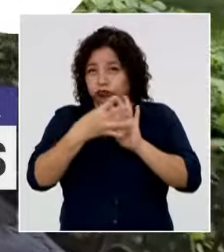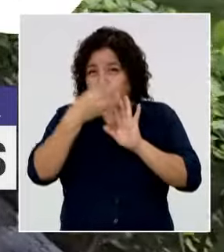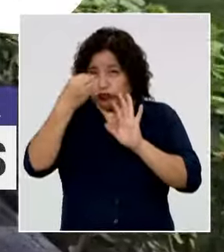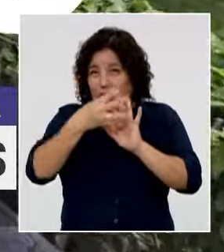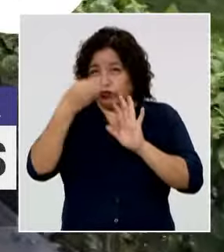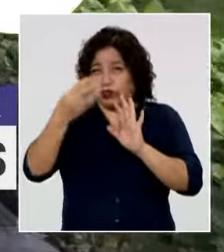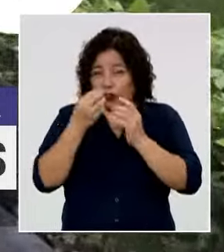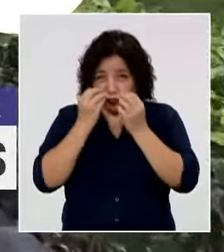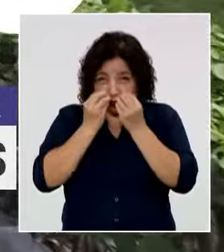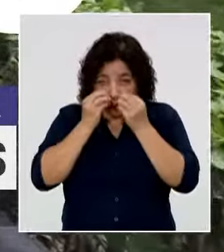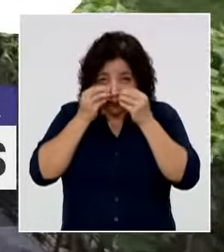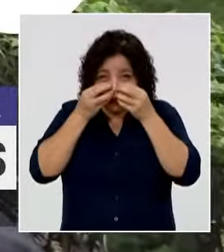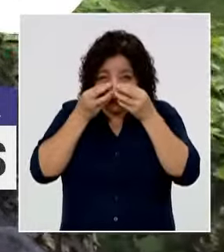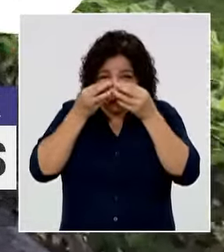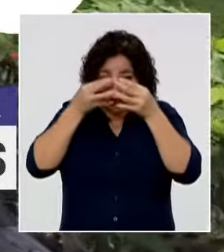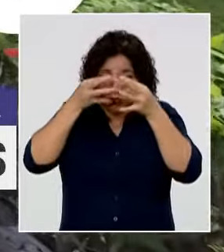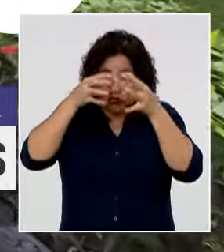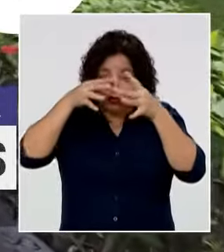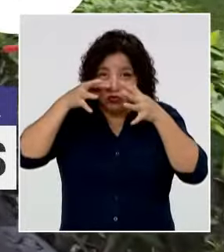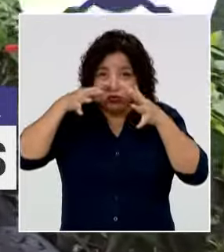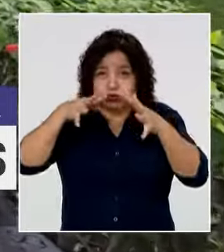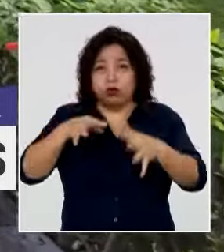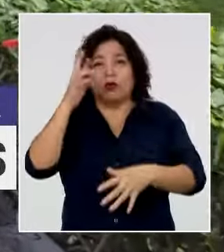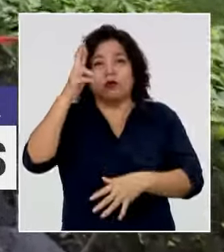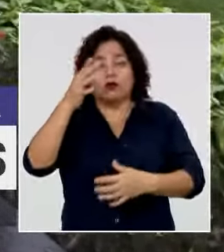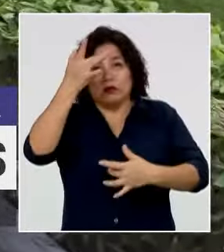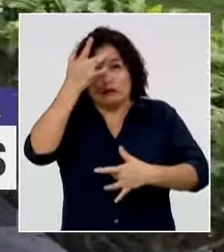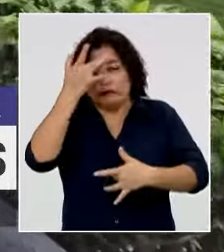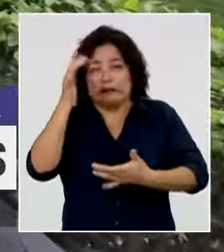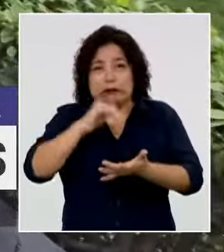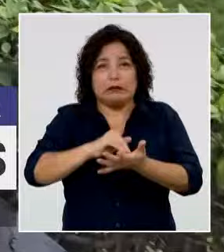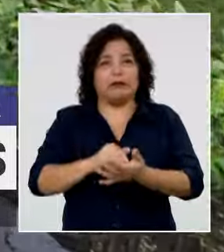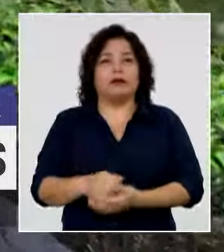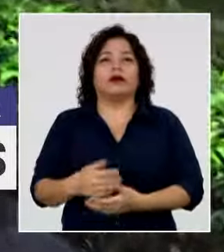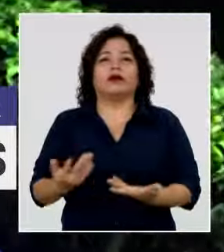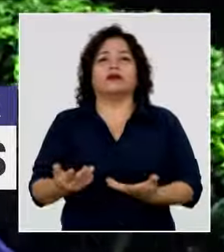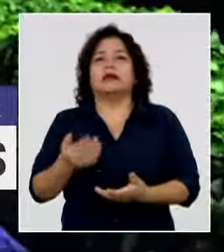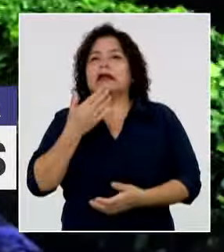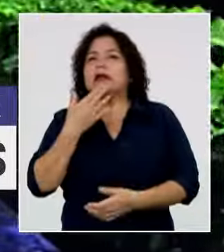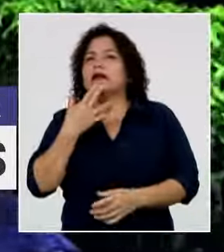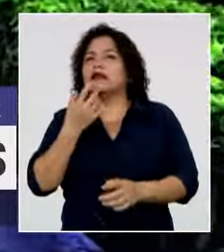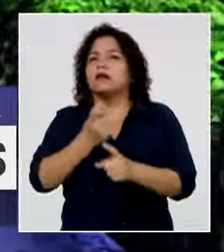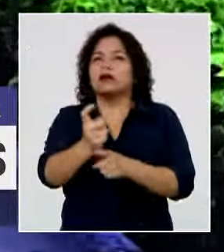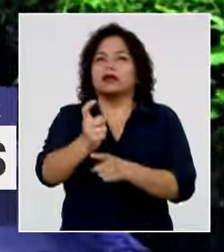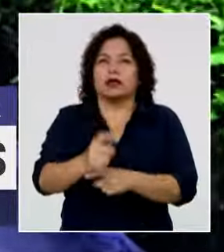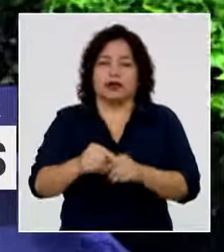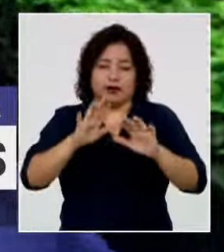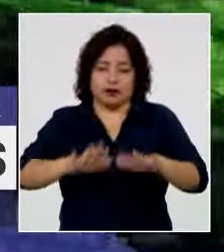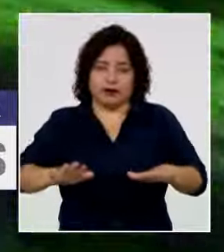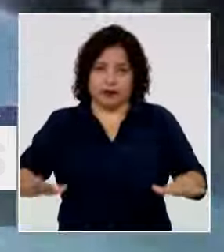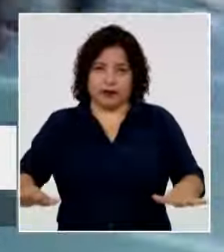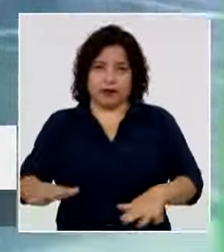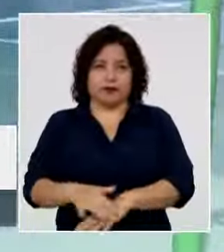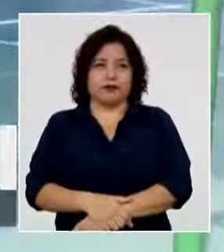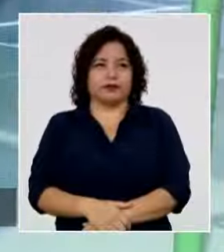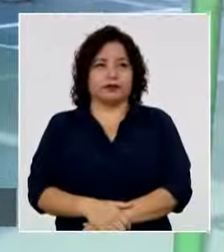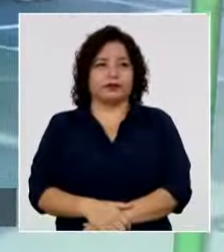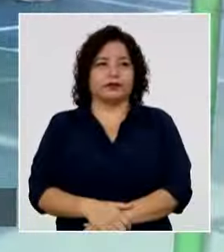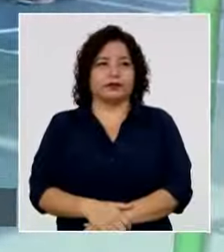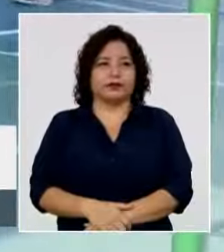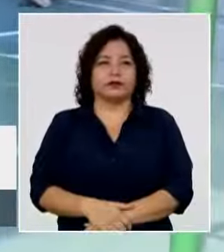gran rapidez y adquieran una mayor capacidad de supervivencia. ¿A quiénes más les afecta esto? A los niños. Un